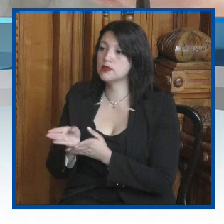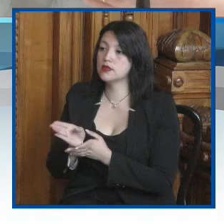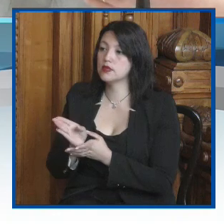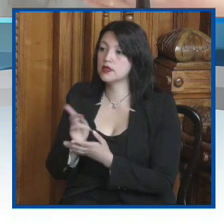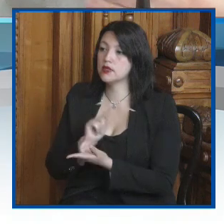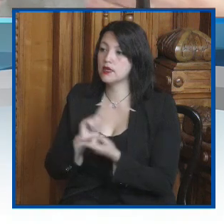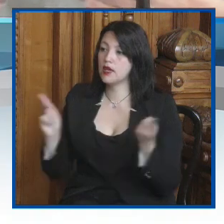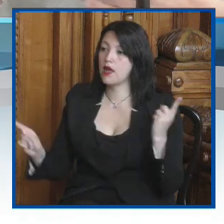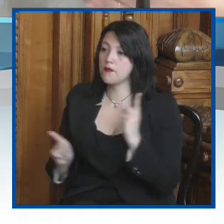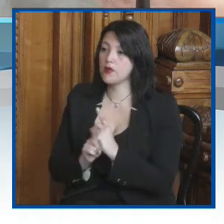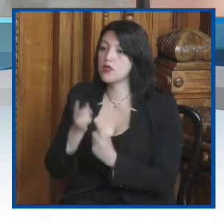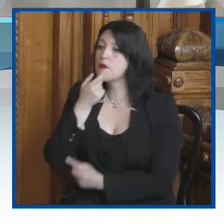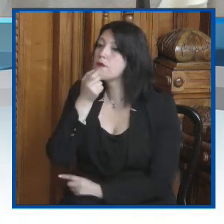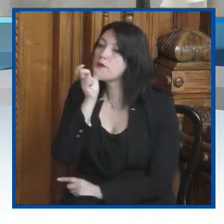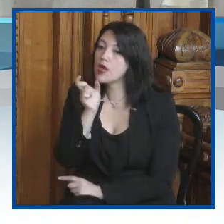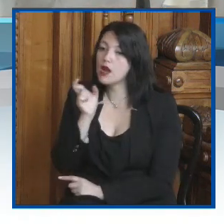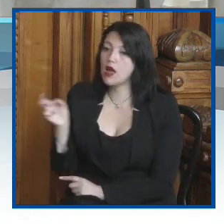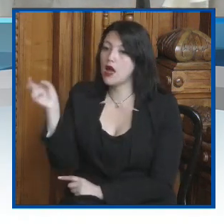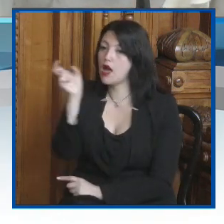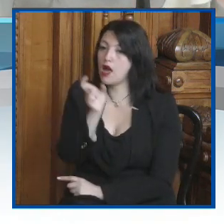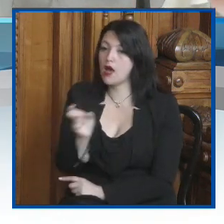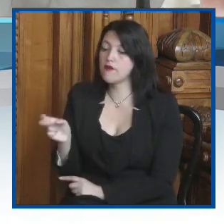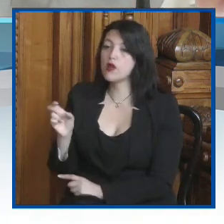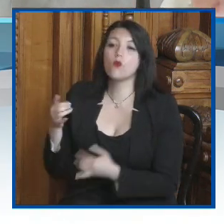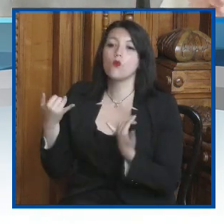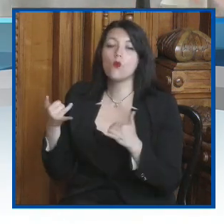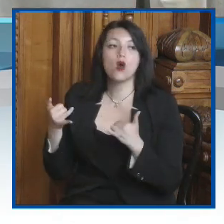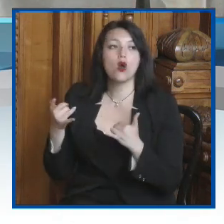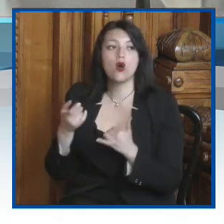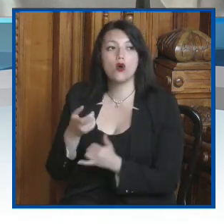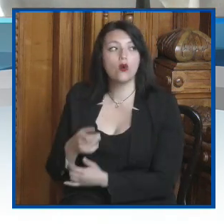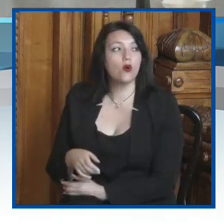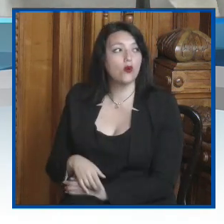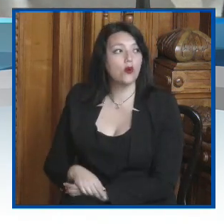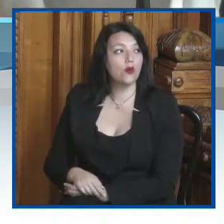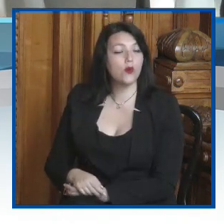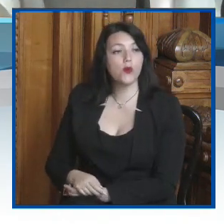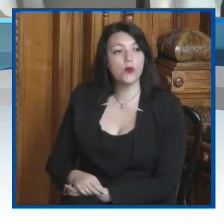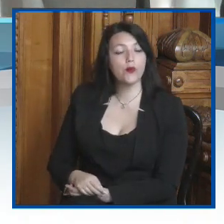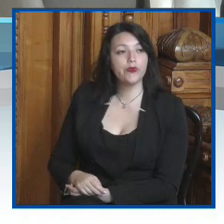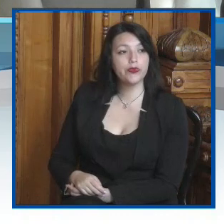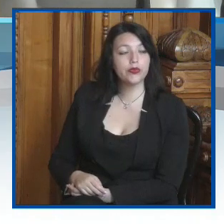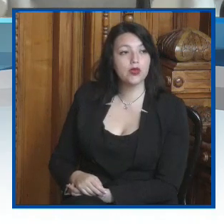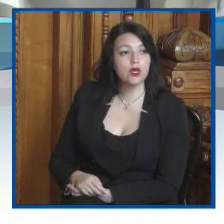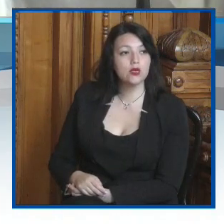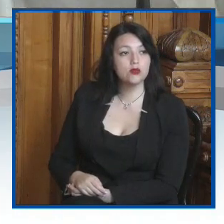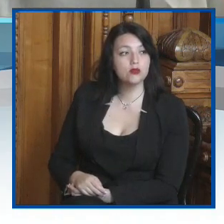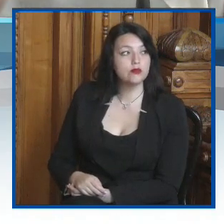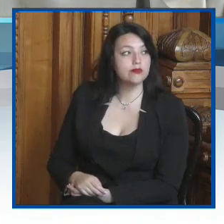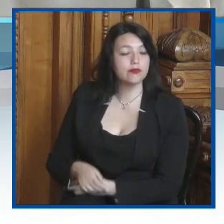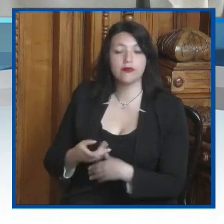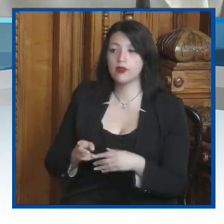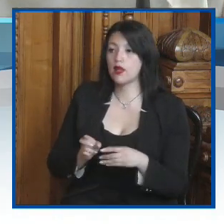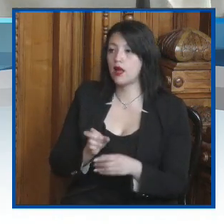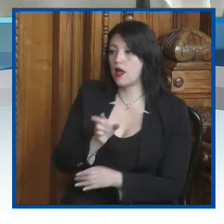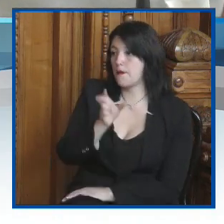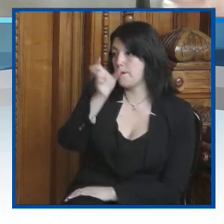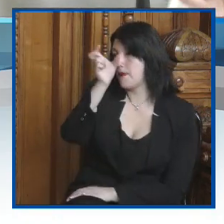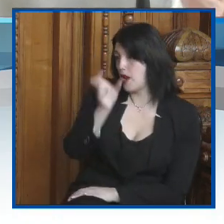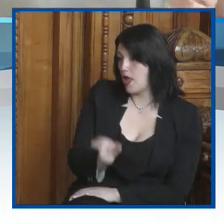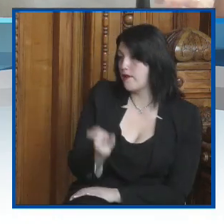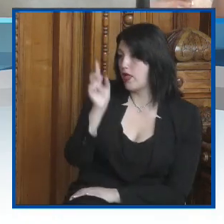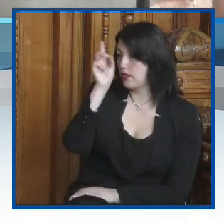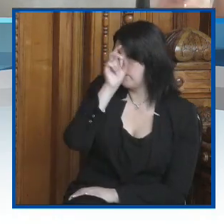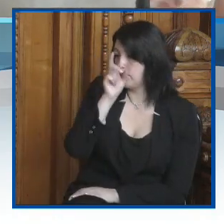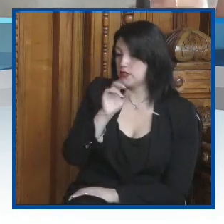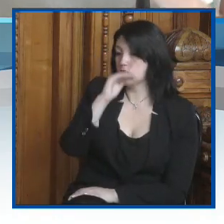este cambio de palabras. Dijimos, hicimos un juego que está ahí y que pusimos de un lado las palabras difíciles o